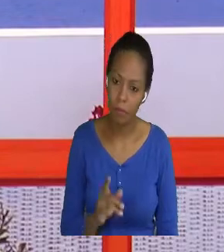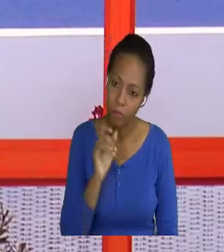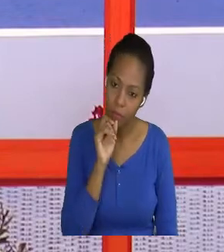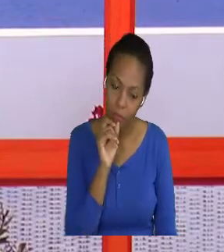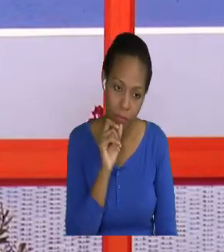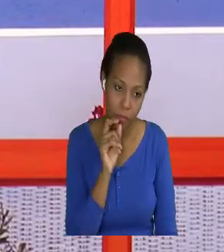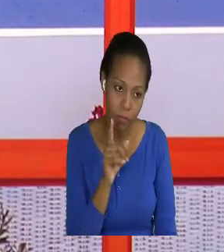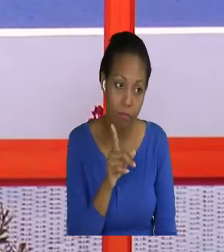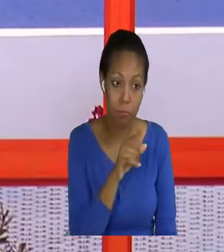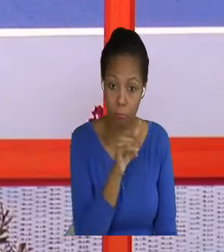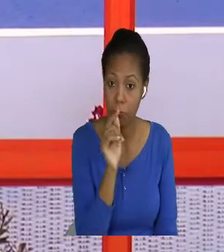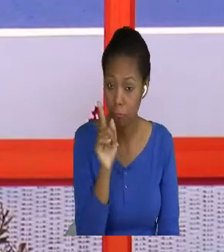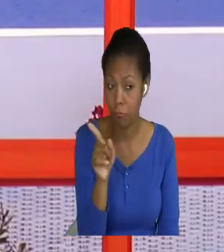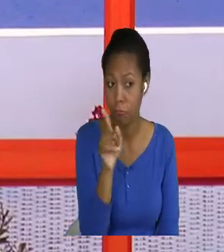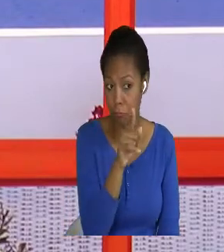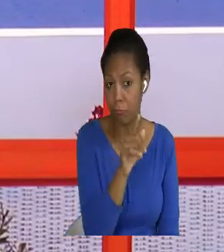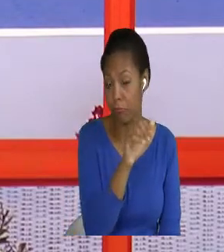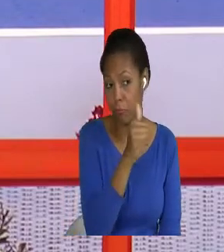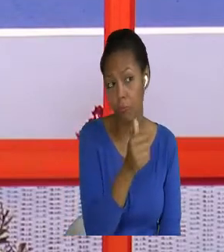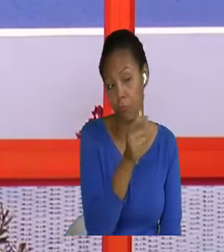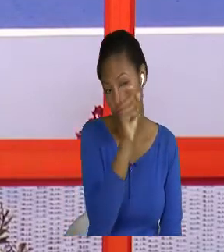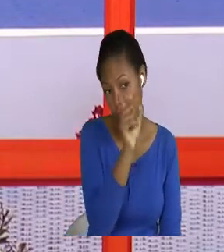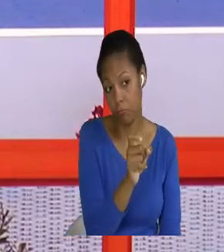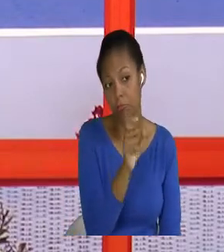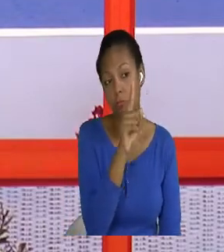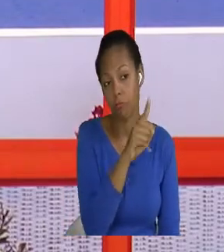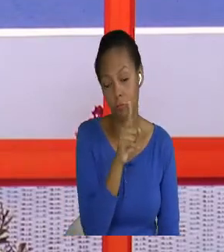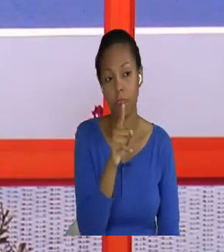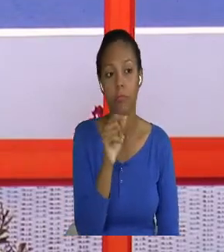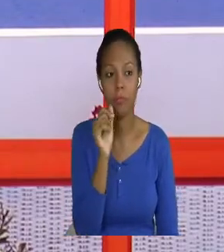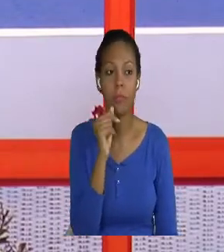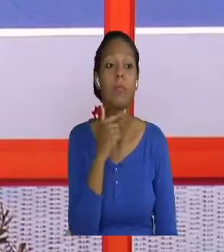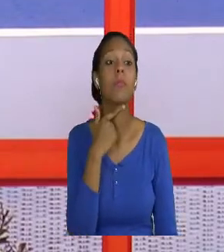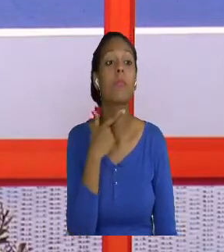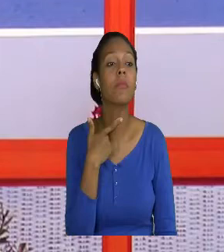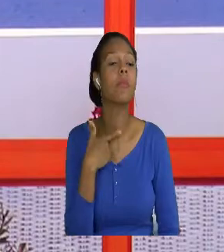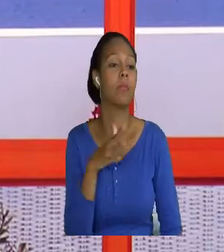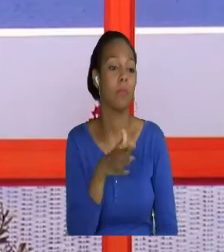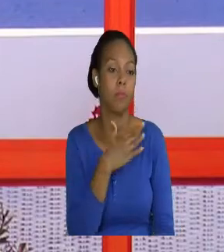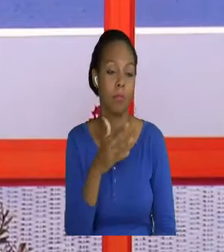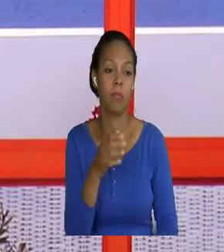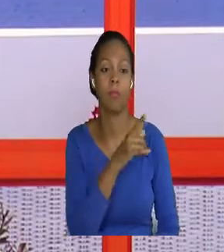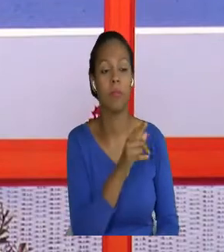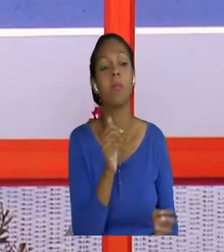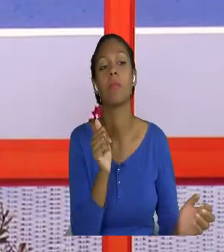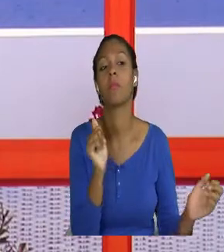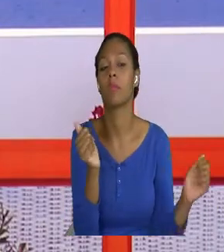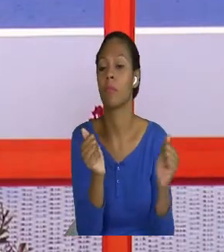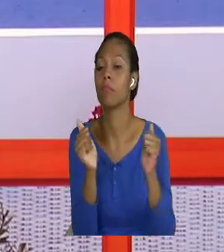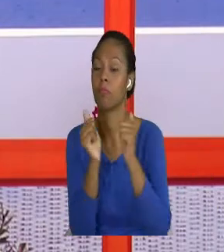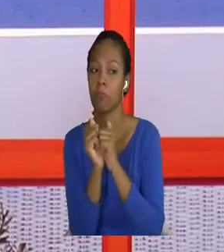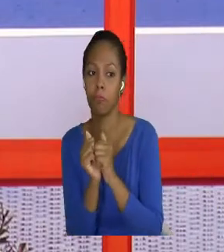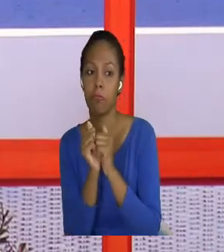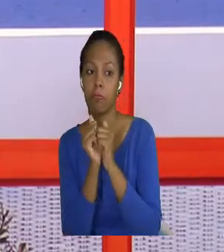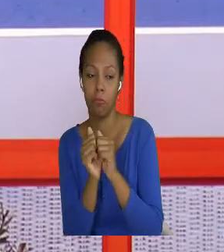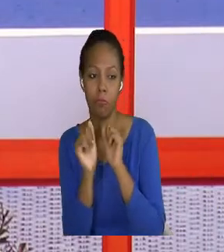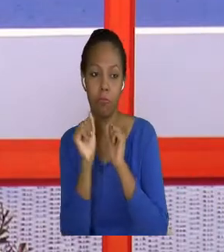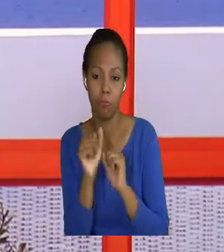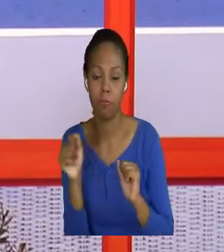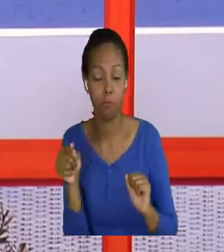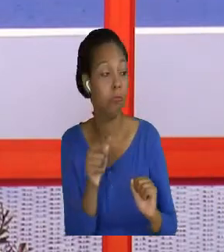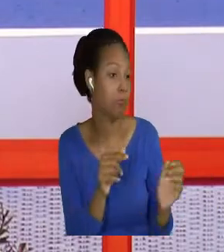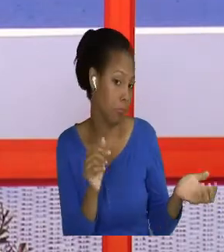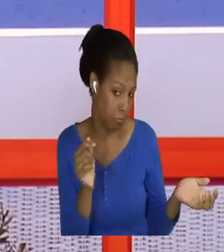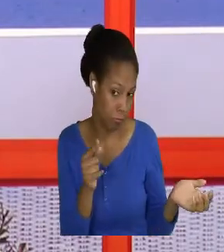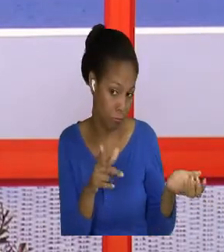tal persona, le sugerimos a alguien que sepamos que le va a gustar la canción, le va a gustar el lugar y va a poder darle una respuesta positiva. Si no